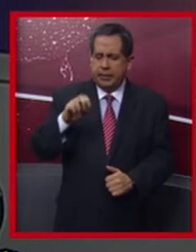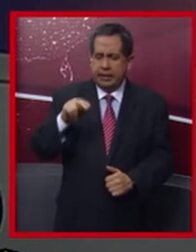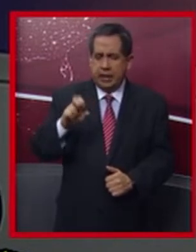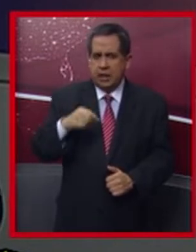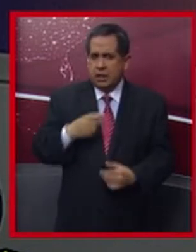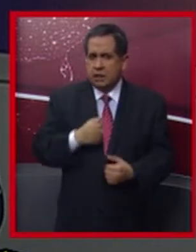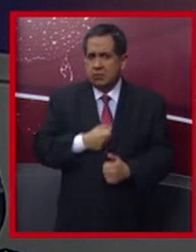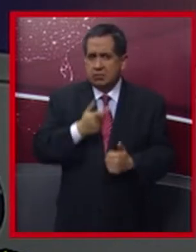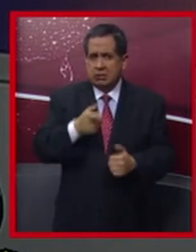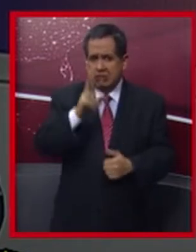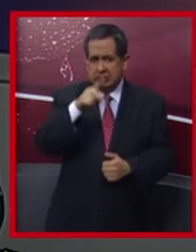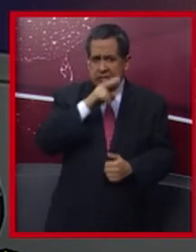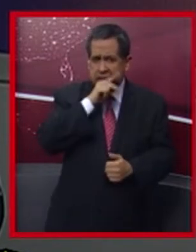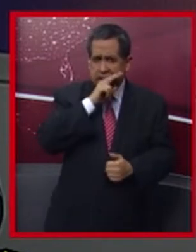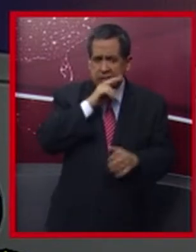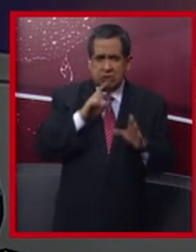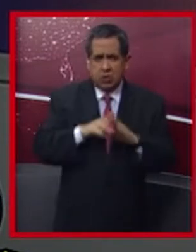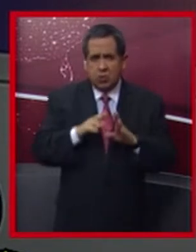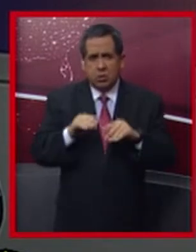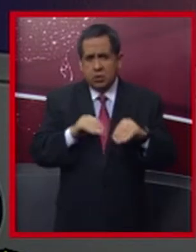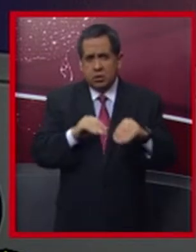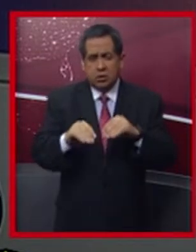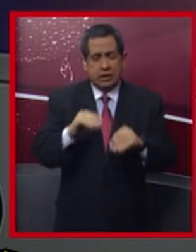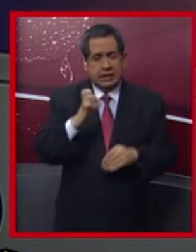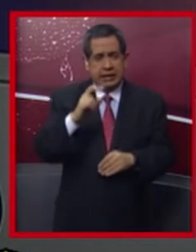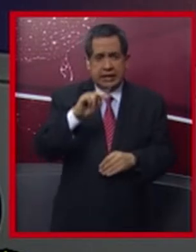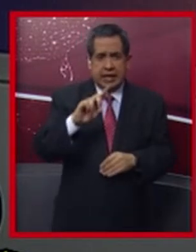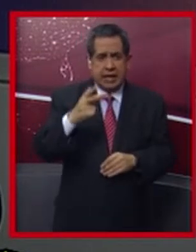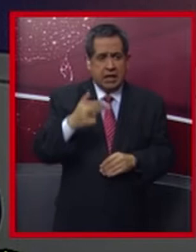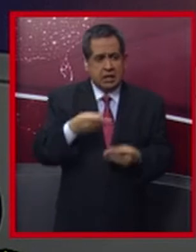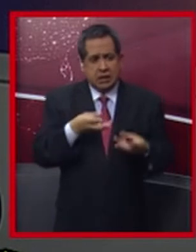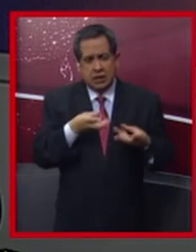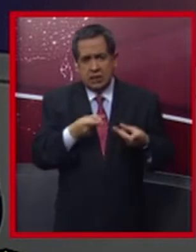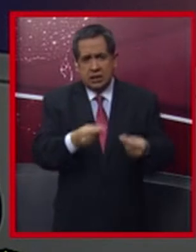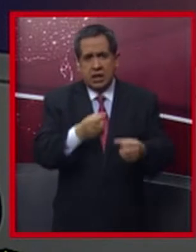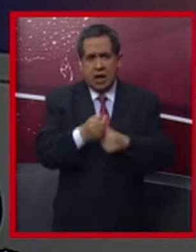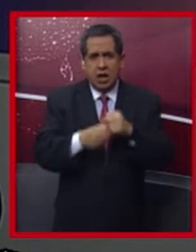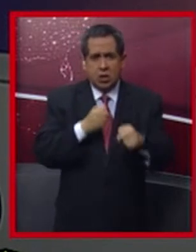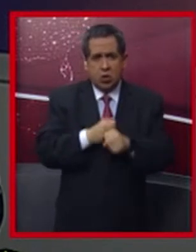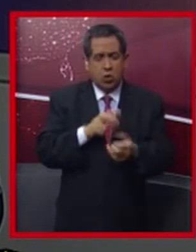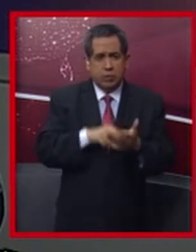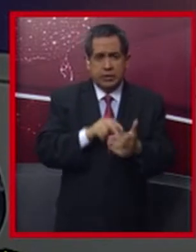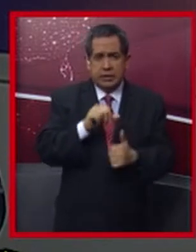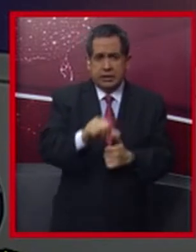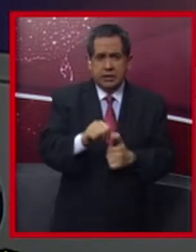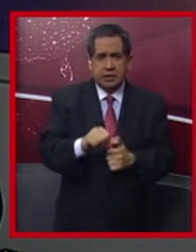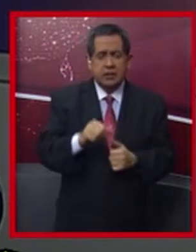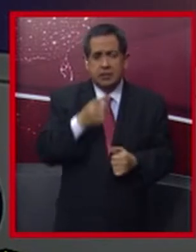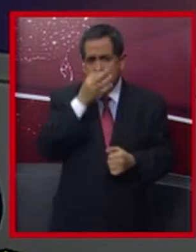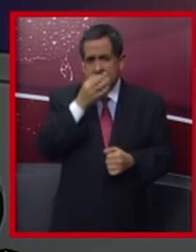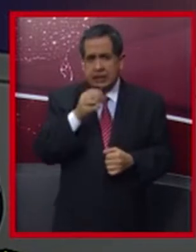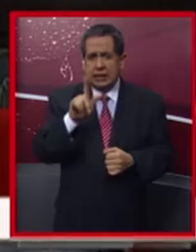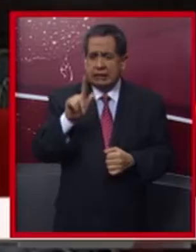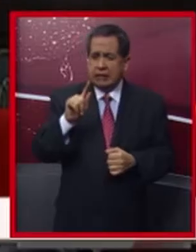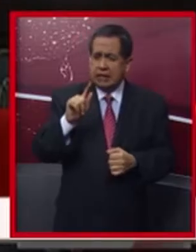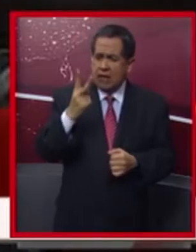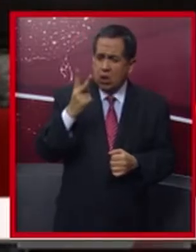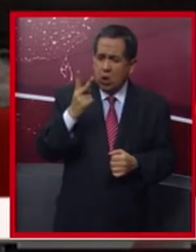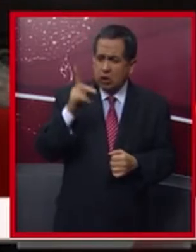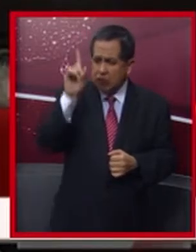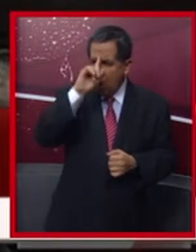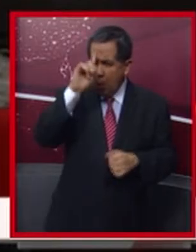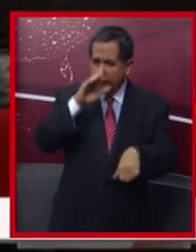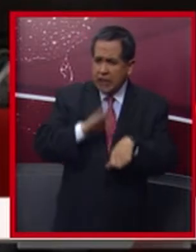su preocupación por las cifras de operación de la Comisión Nacional de los Derechos Humanos, pues en el año 2016 solo emitió 72